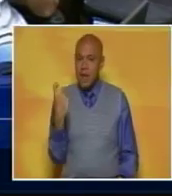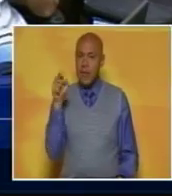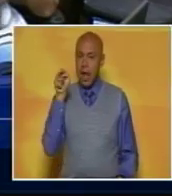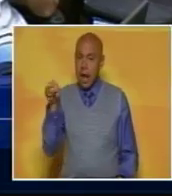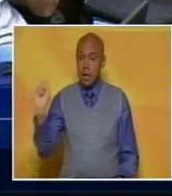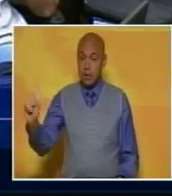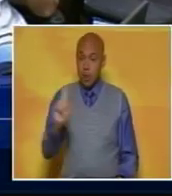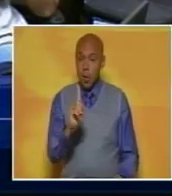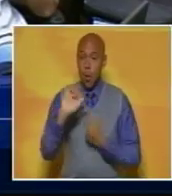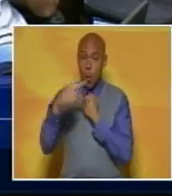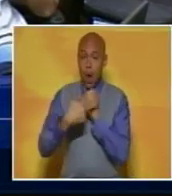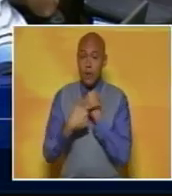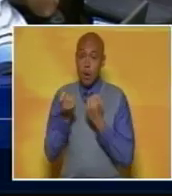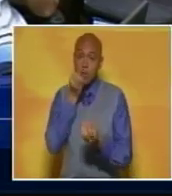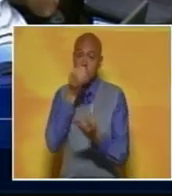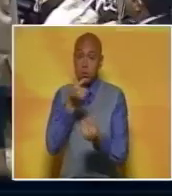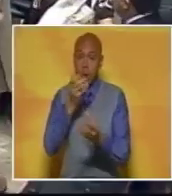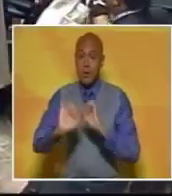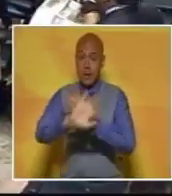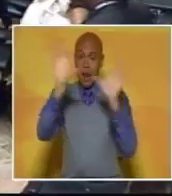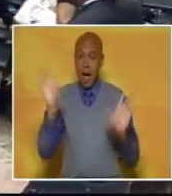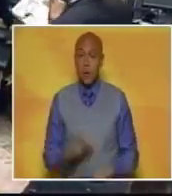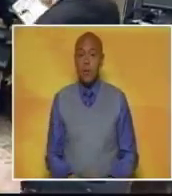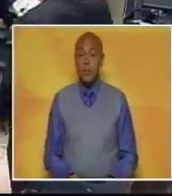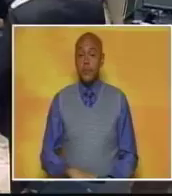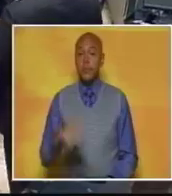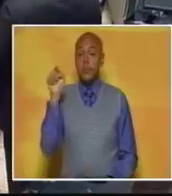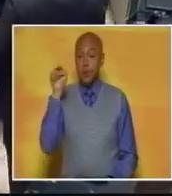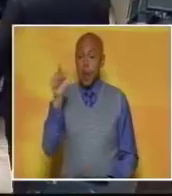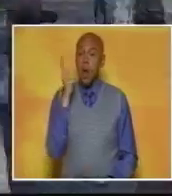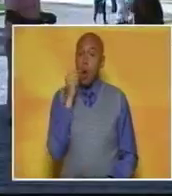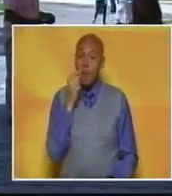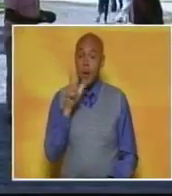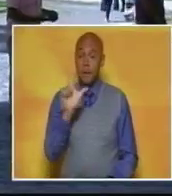cuentas a la justicia. El parlamentario del PSUV